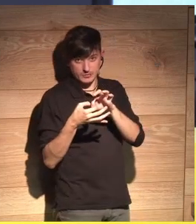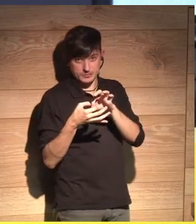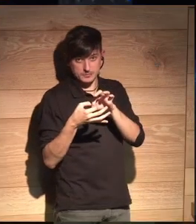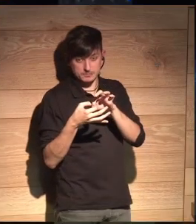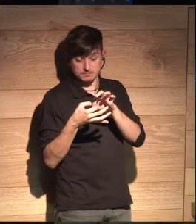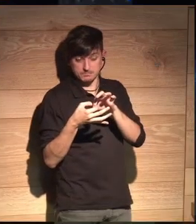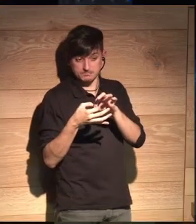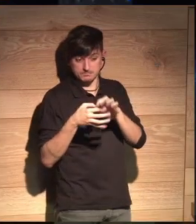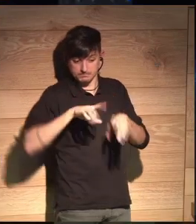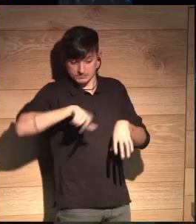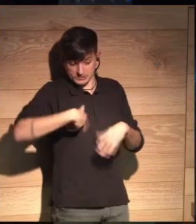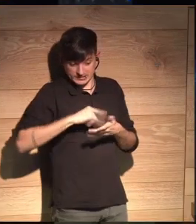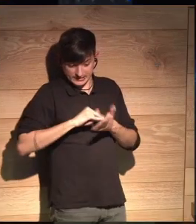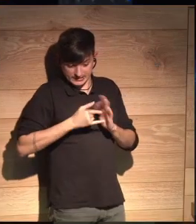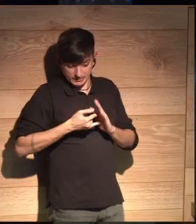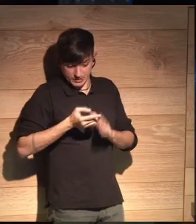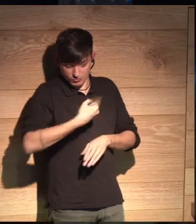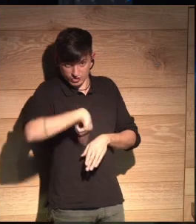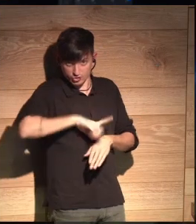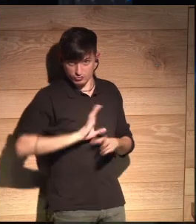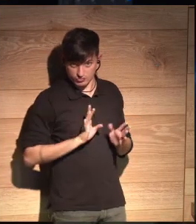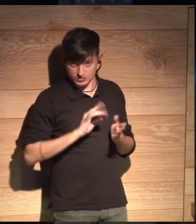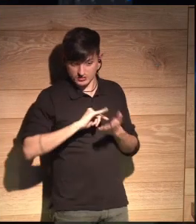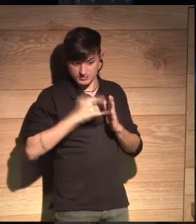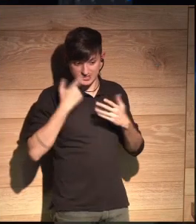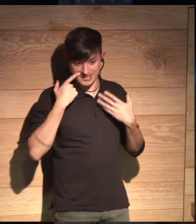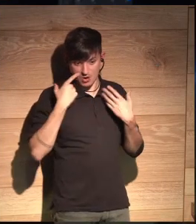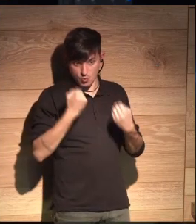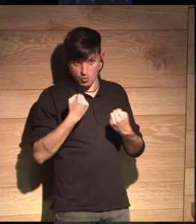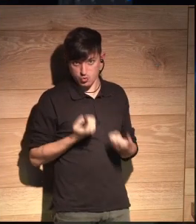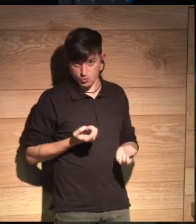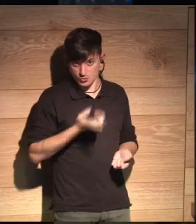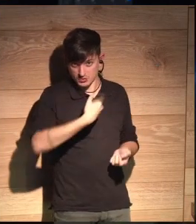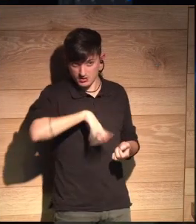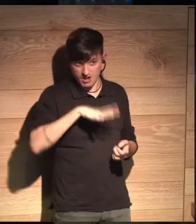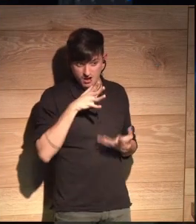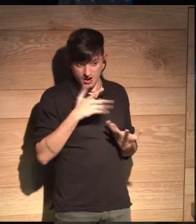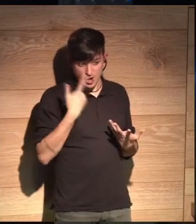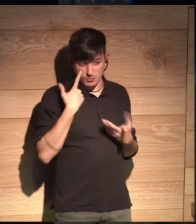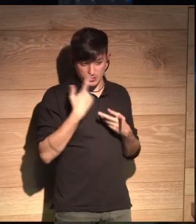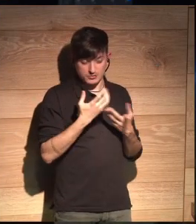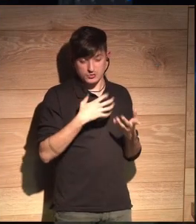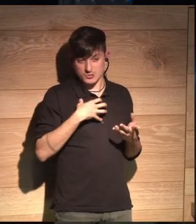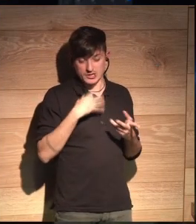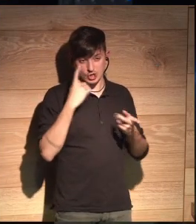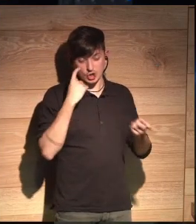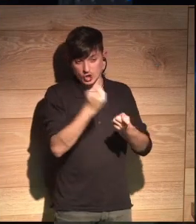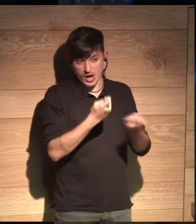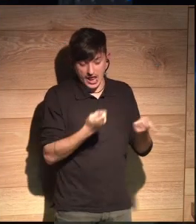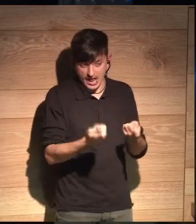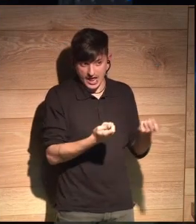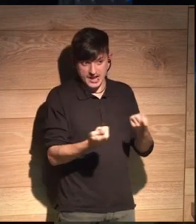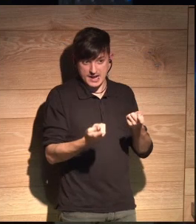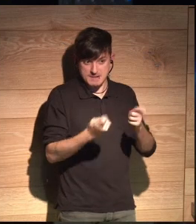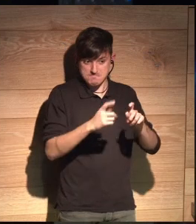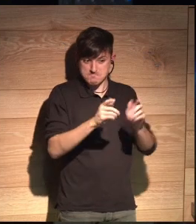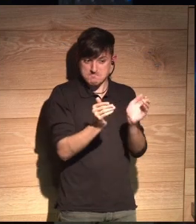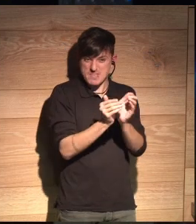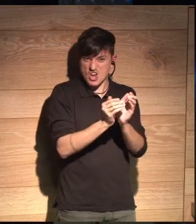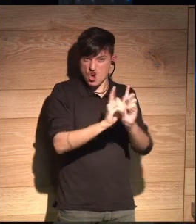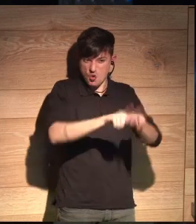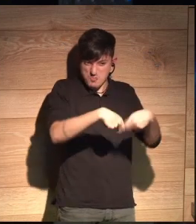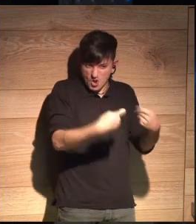con nuestro propio sistema humano por nuestra propia salud ahora mismo no podemos monitorear y controlar perdón el microbioma pero lo